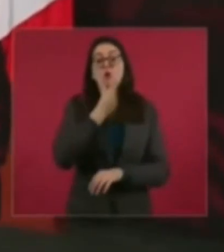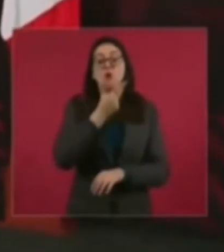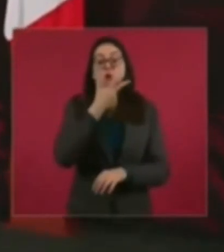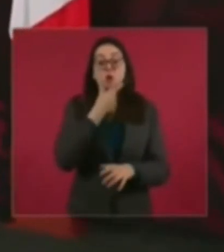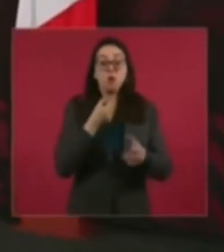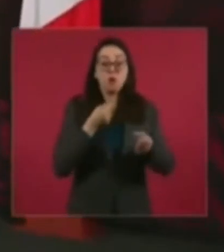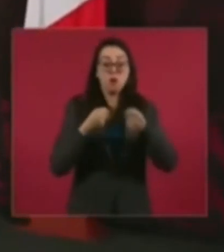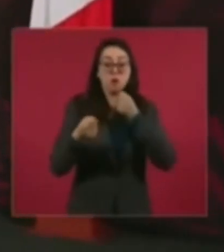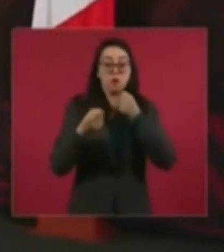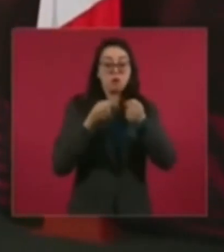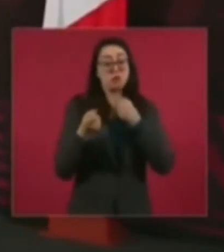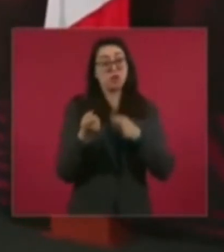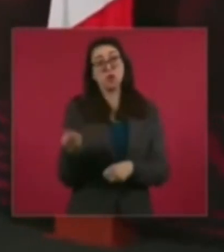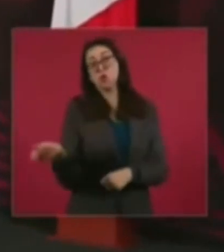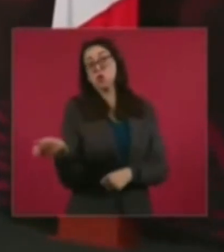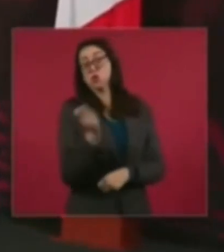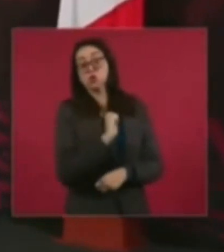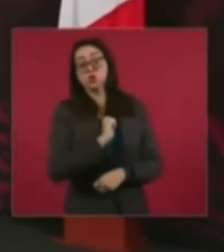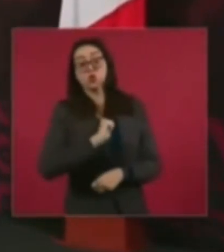agente de la DEA,